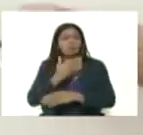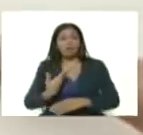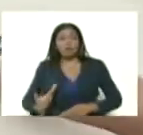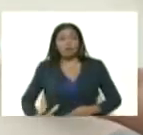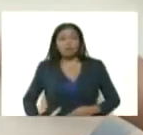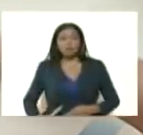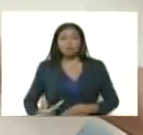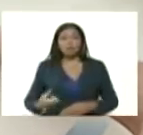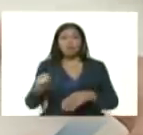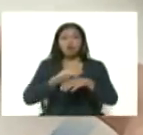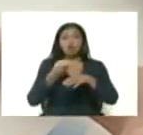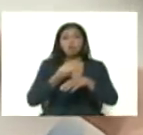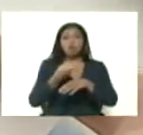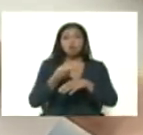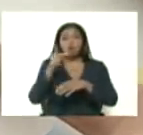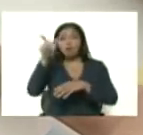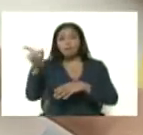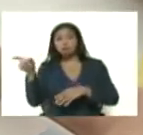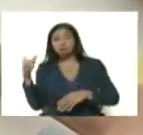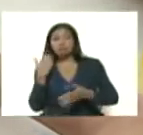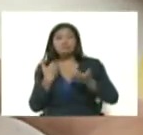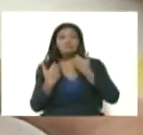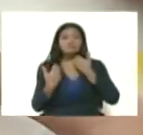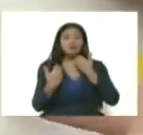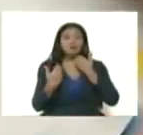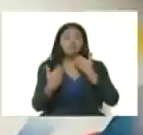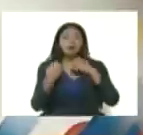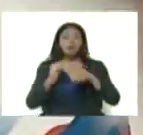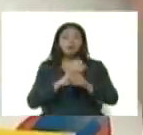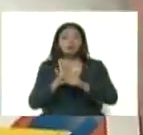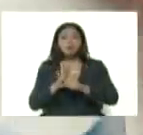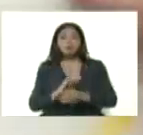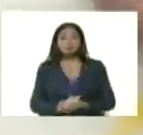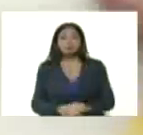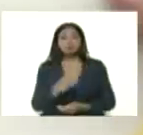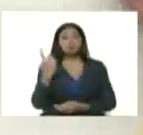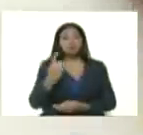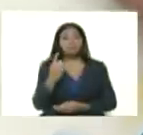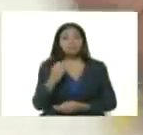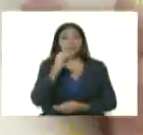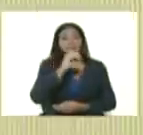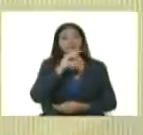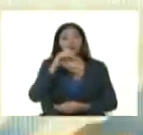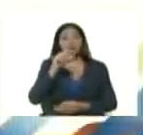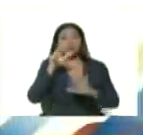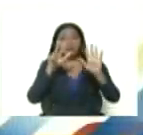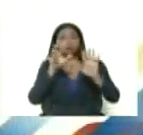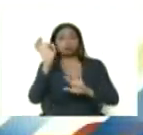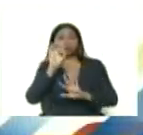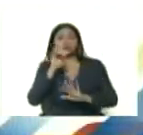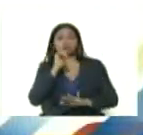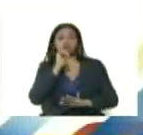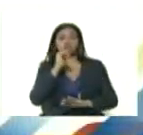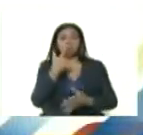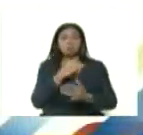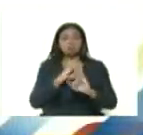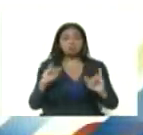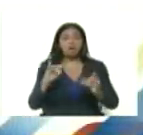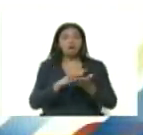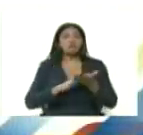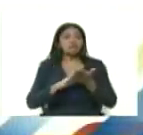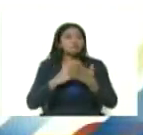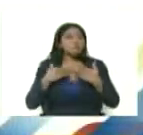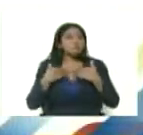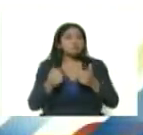de Jair Bolsonaro hacia las personas con infección por COVID-19, solamente el 0,8% se ha reportado como que